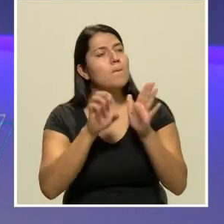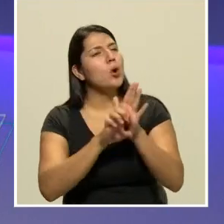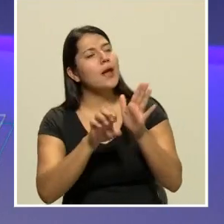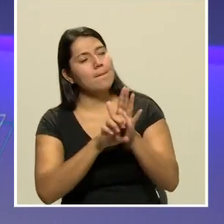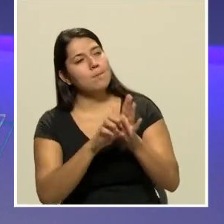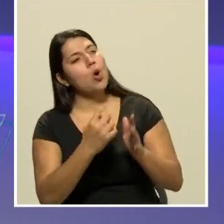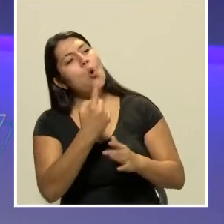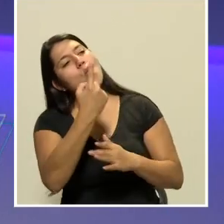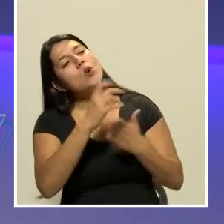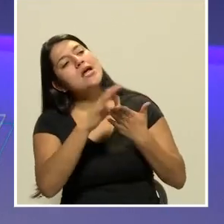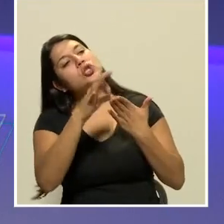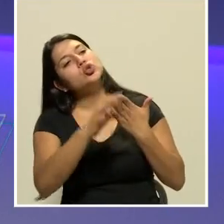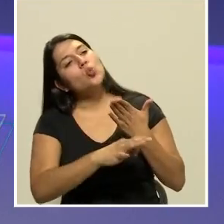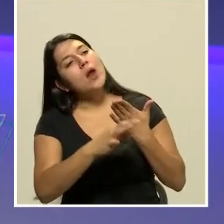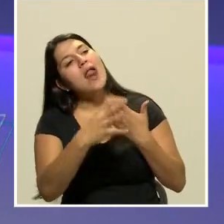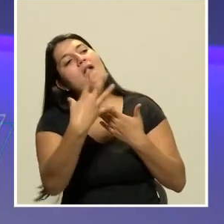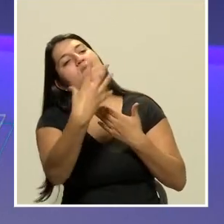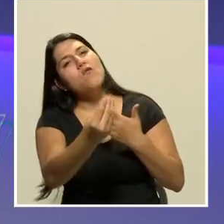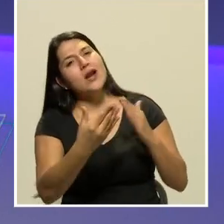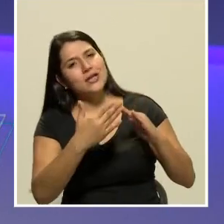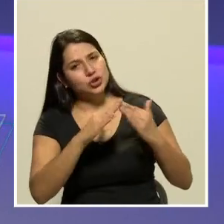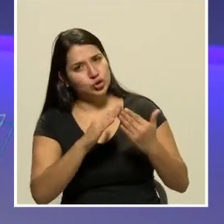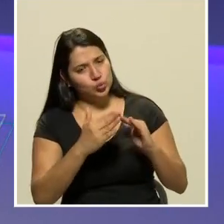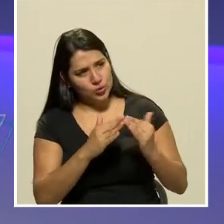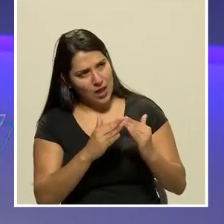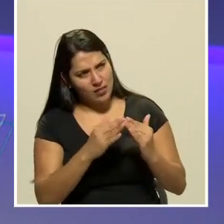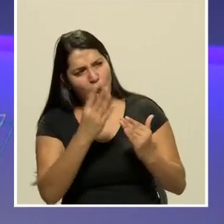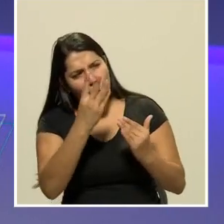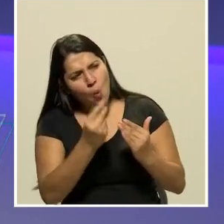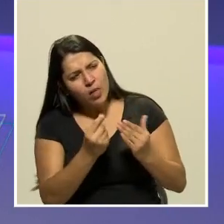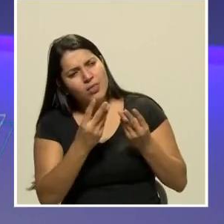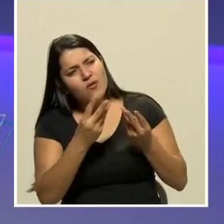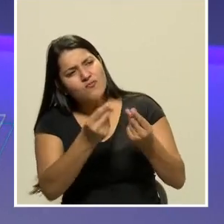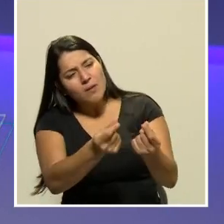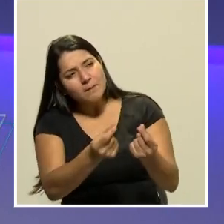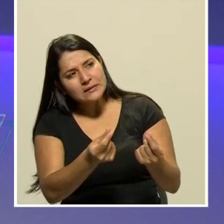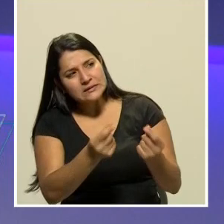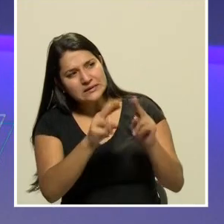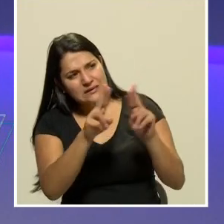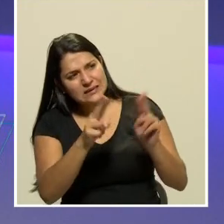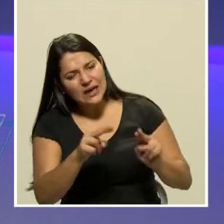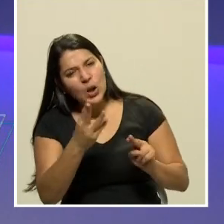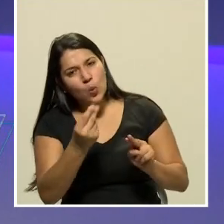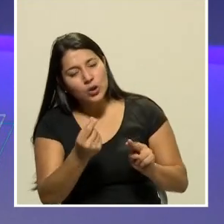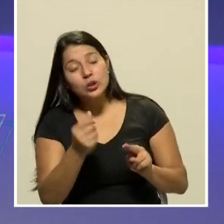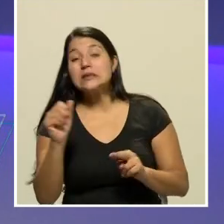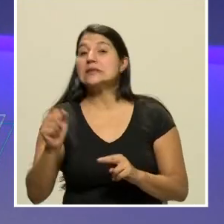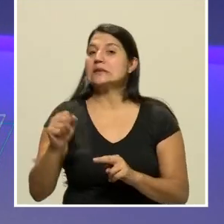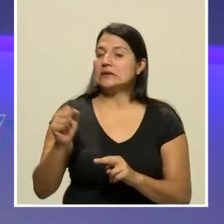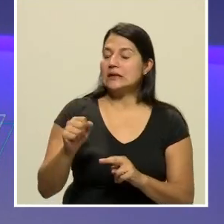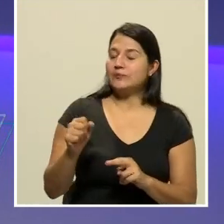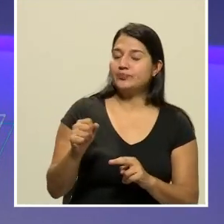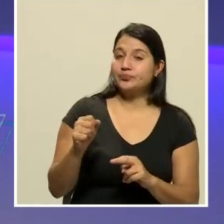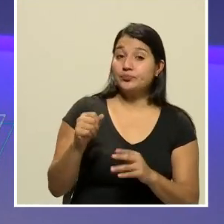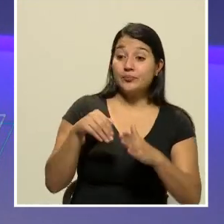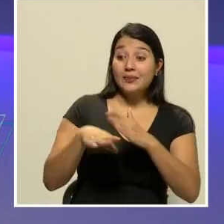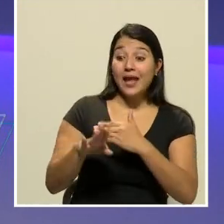esa al que aspiran tener? ¿A dónde van a tener? Sí, estamos trabajando,